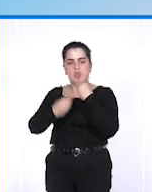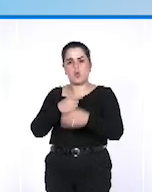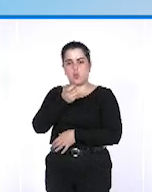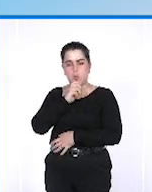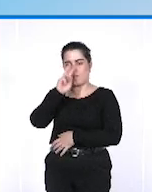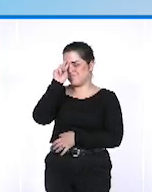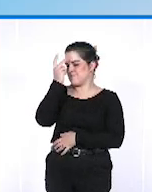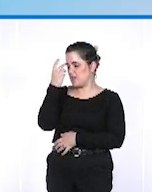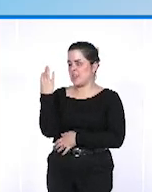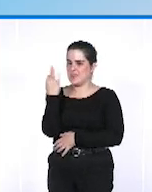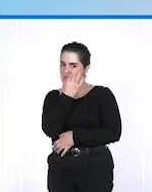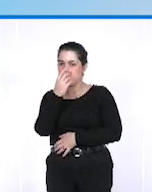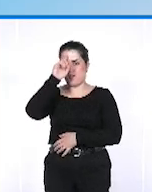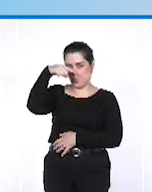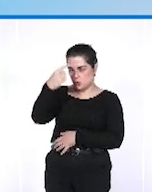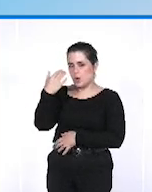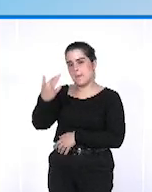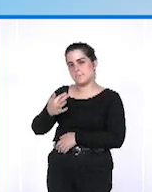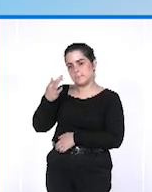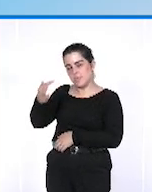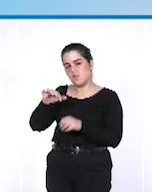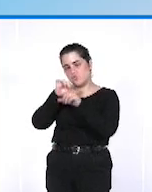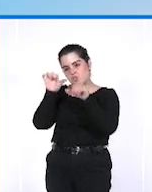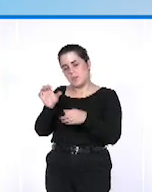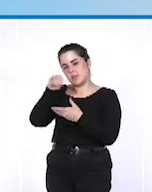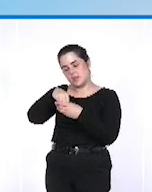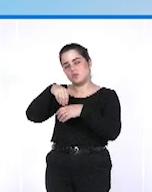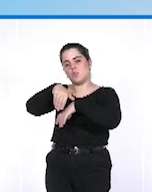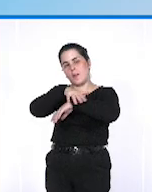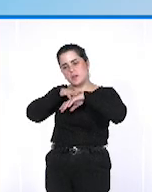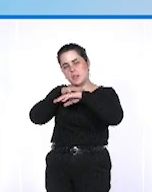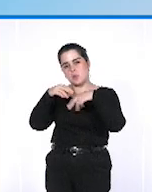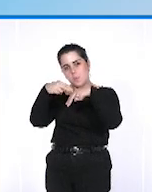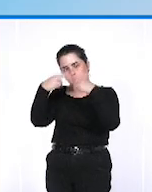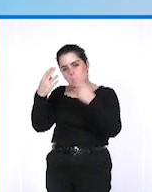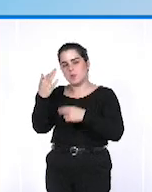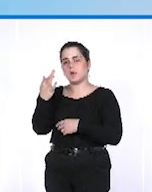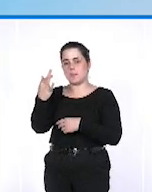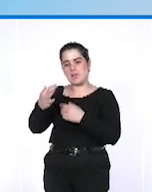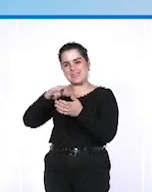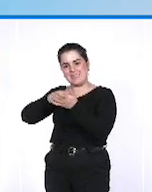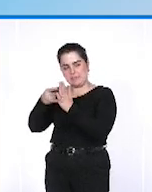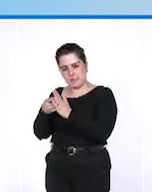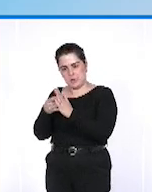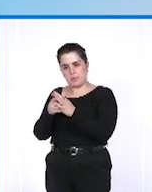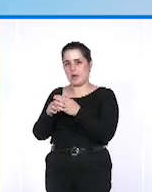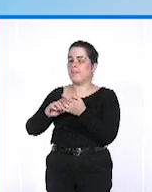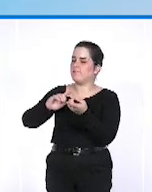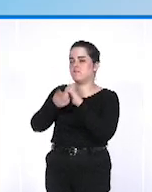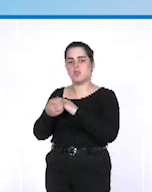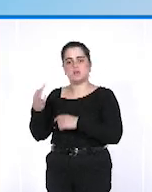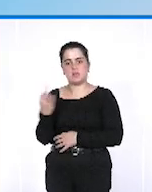también e la forma en la que se trabaja desde las administraciones públicas y el sistema en la en esta evaluación lo que